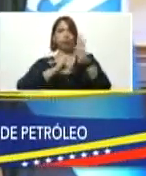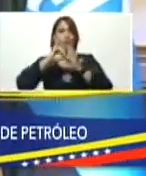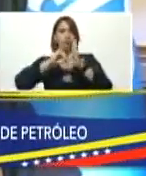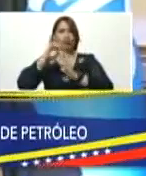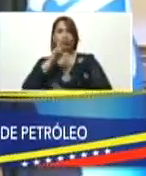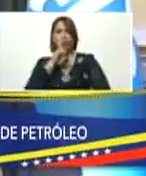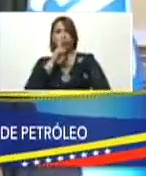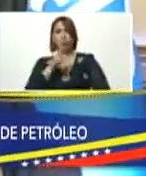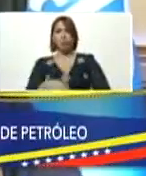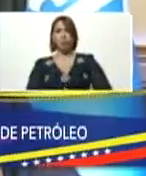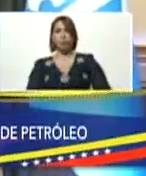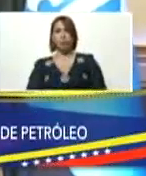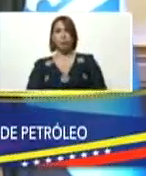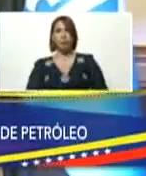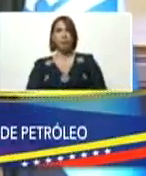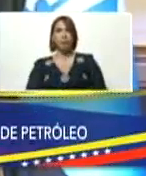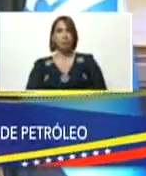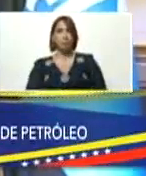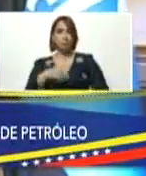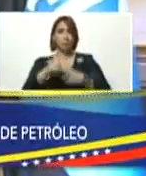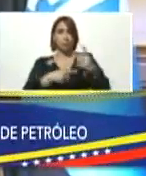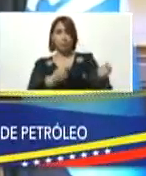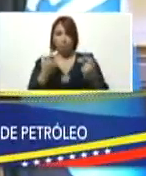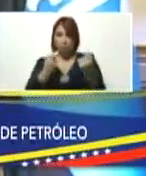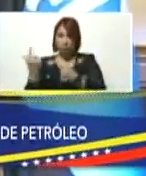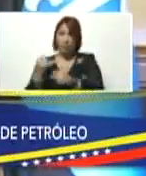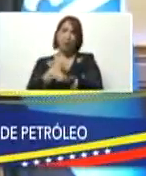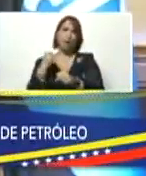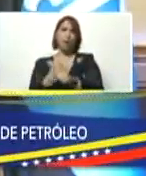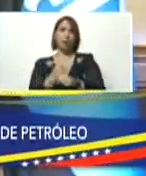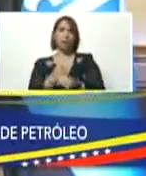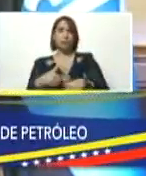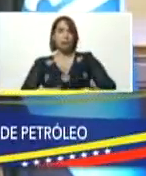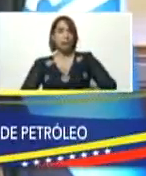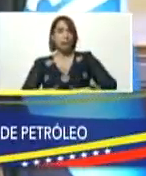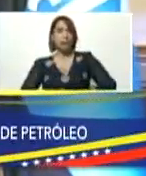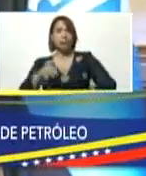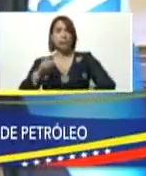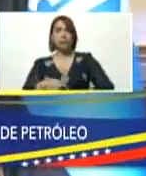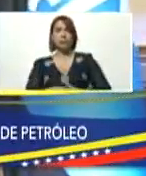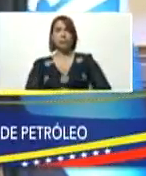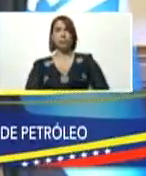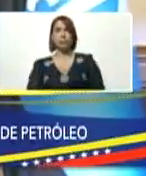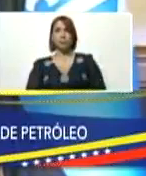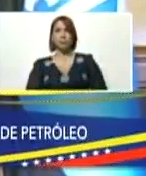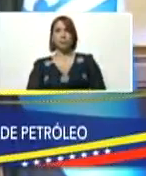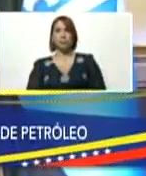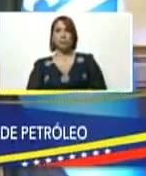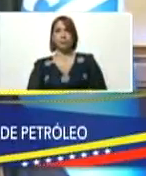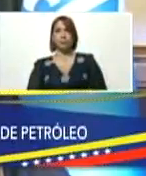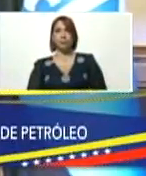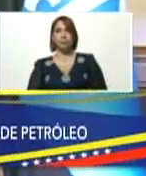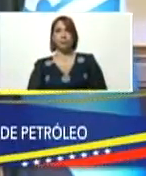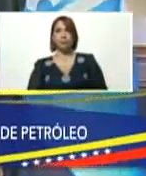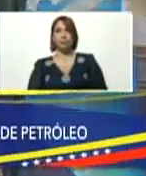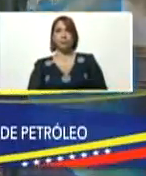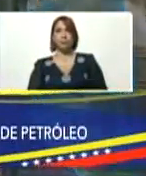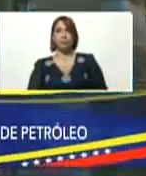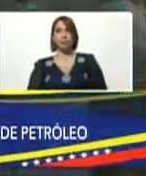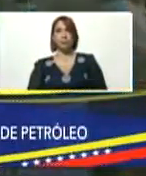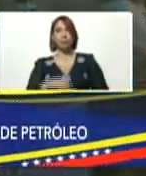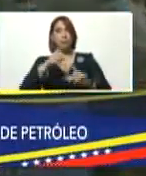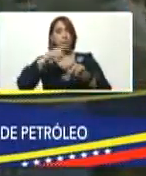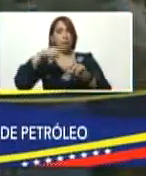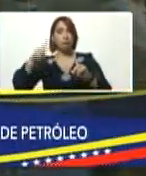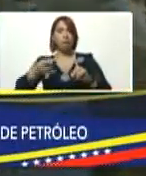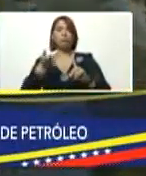inducida. Están produciendo, están trabajando. La sociedad está estable. Los energéticos